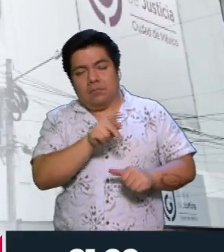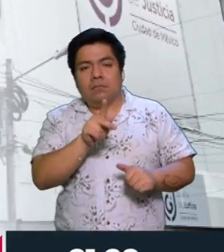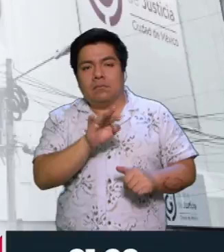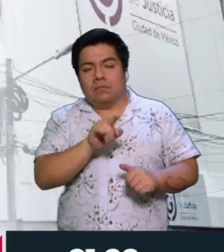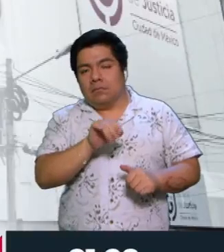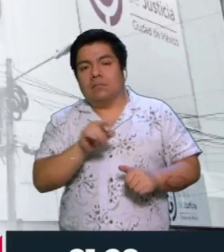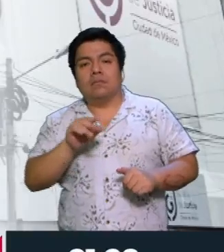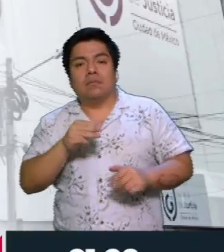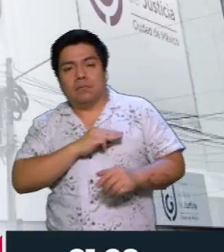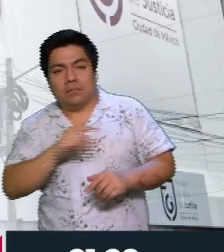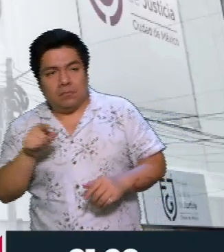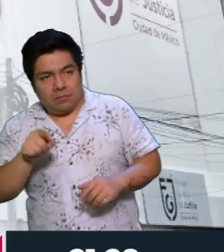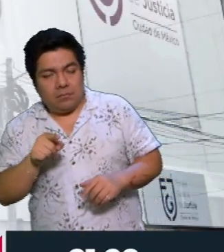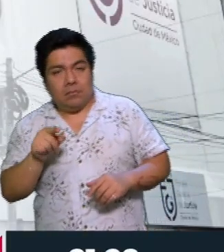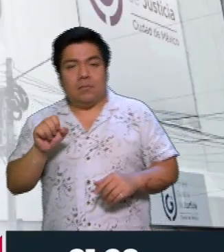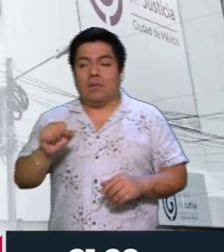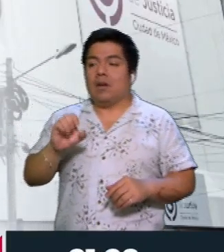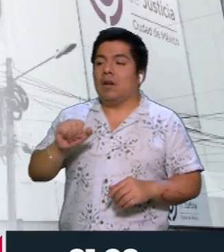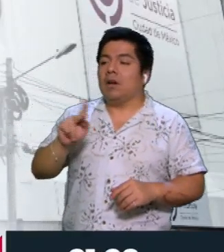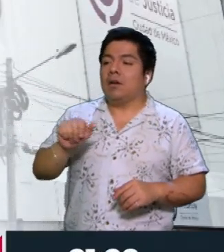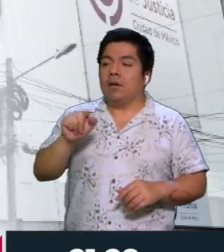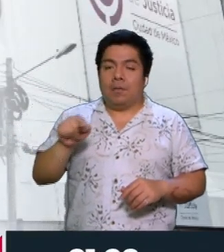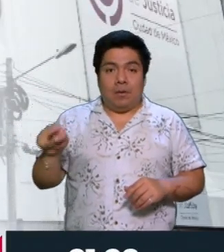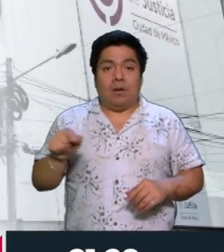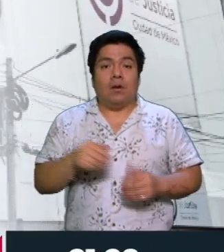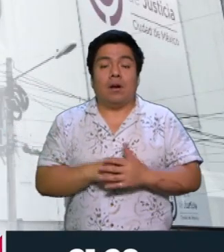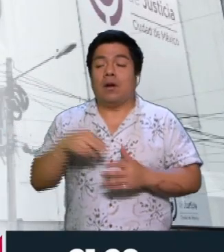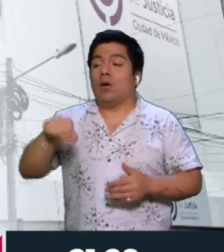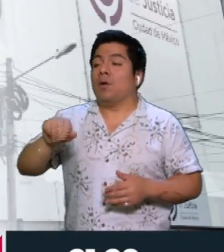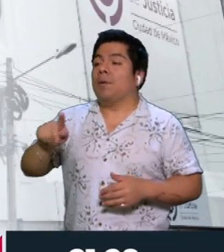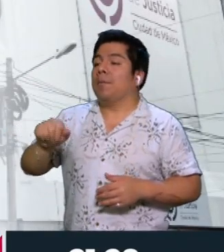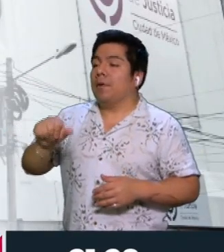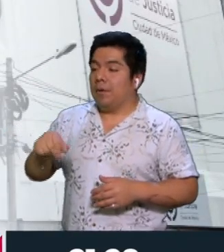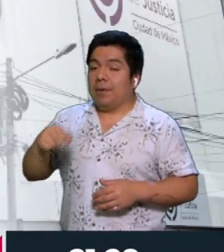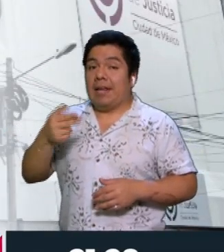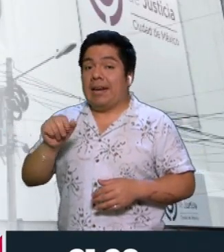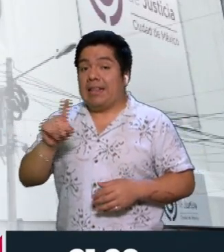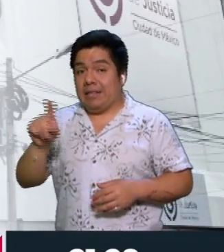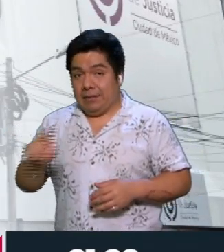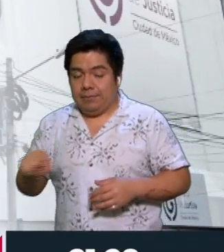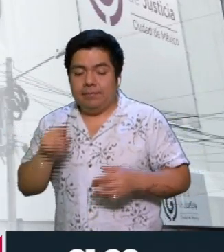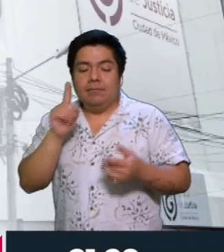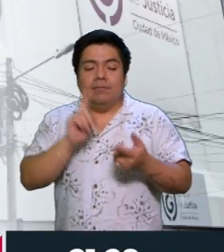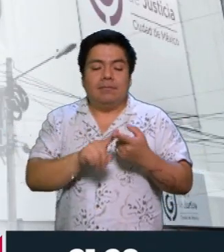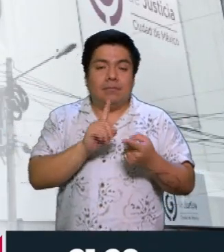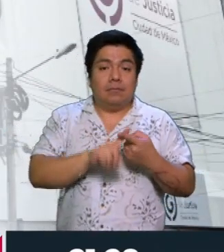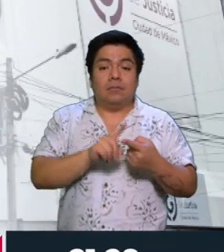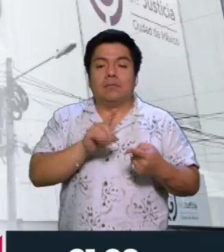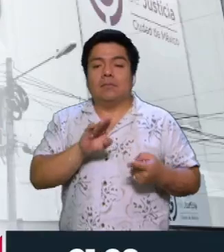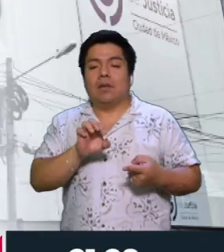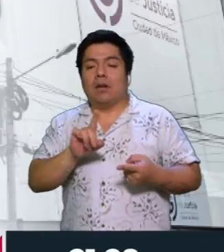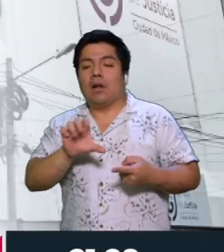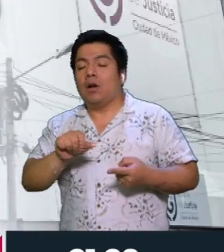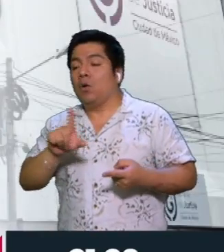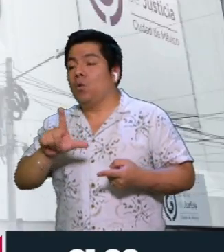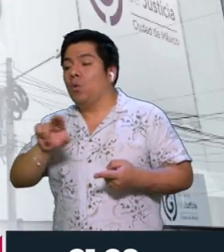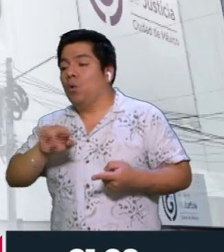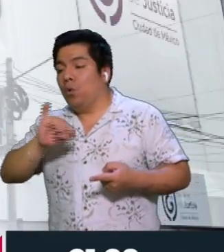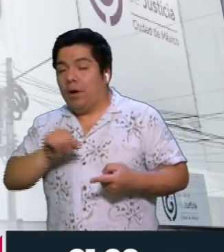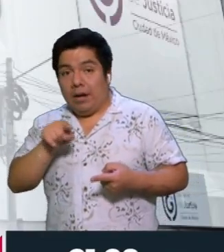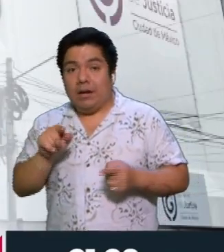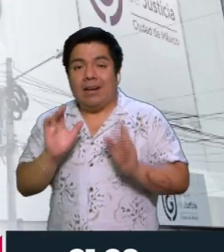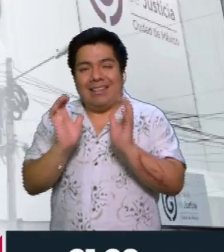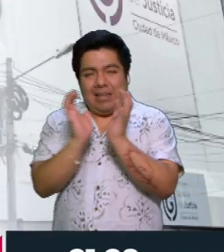de la ministra presidenta de la suprema corte de justicia de la nación Norma piña Hernández también está Berta alcalde Luján extitular del